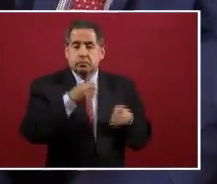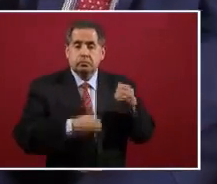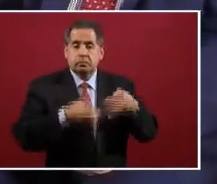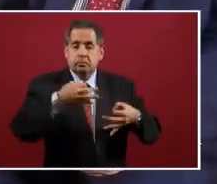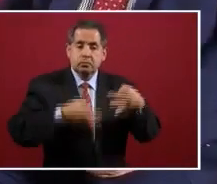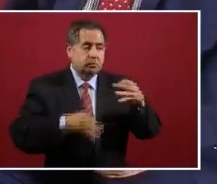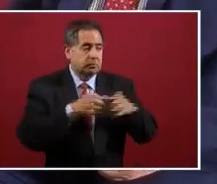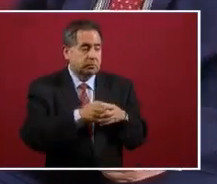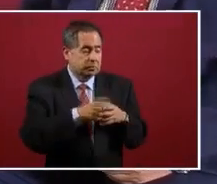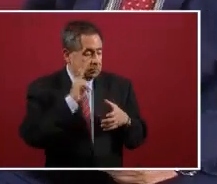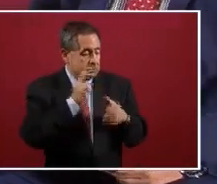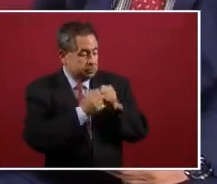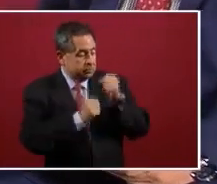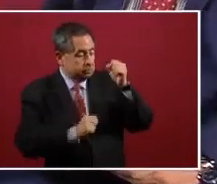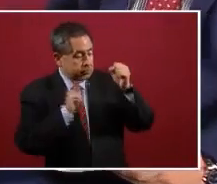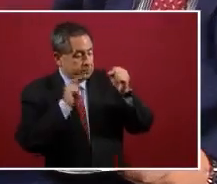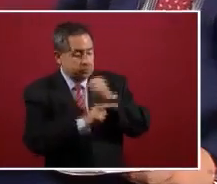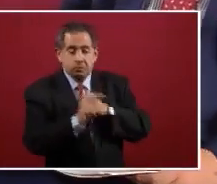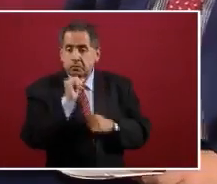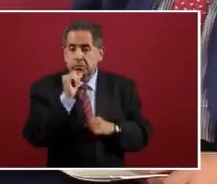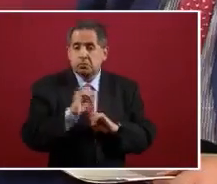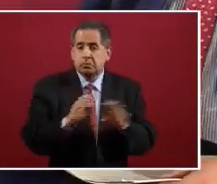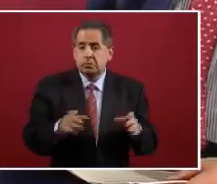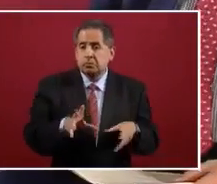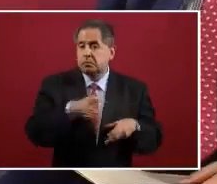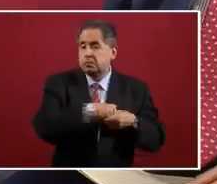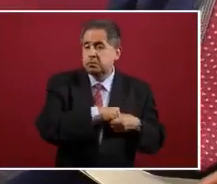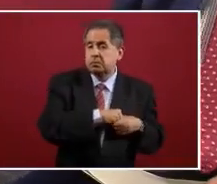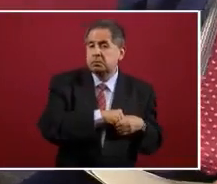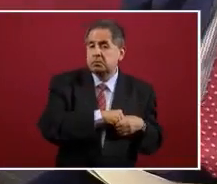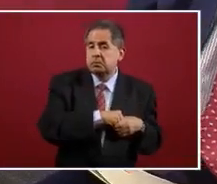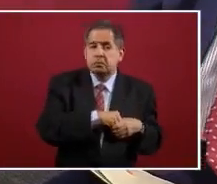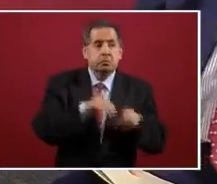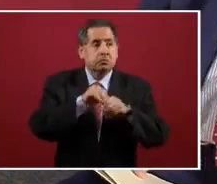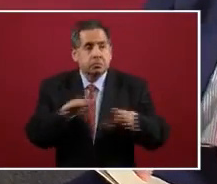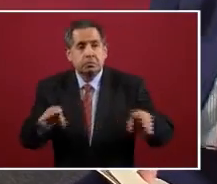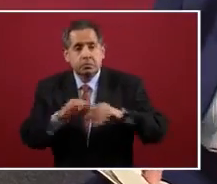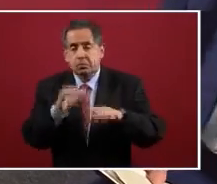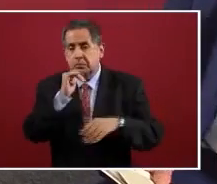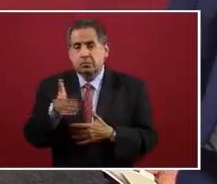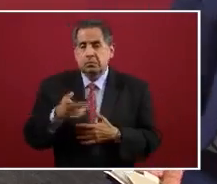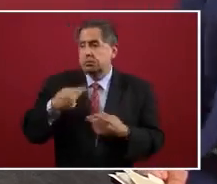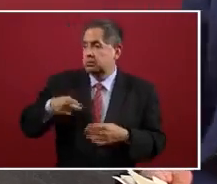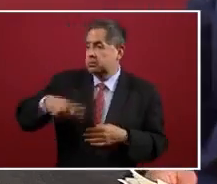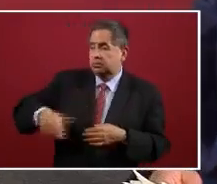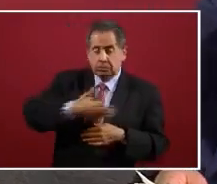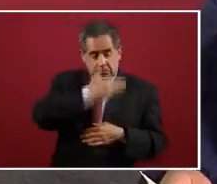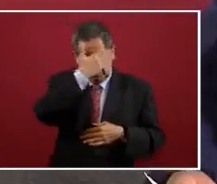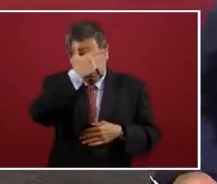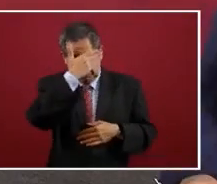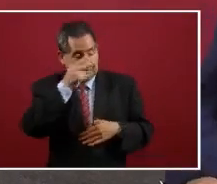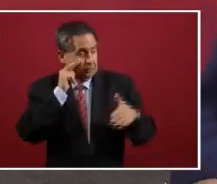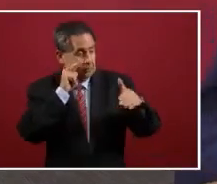no se ventilaban no se daban a conocer la gente no sabía